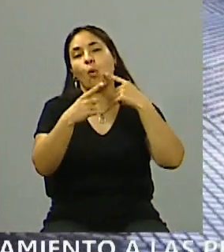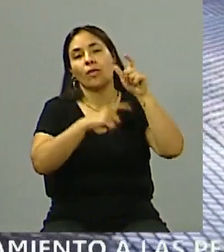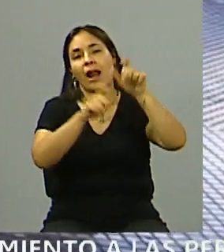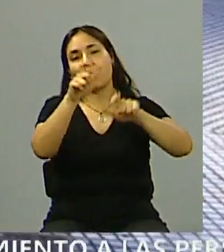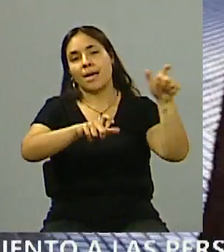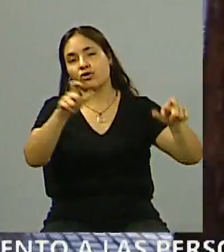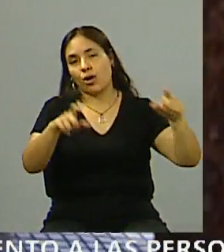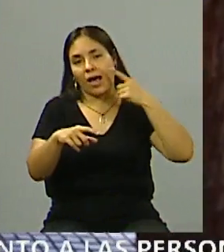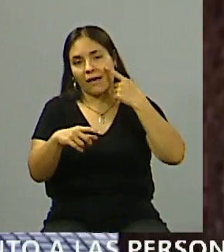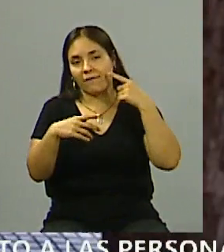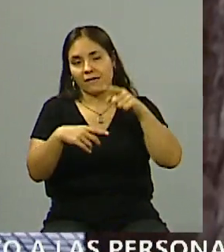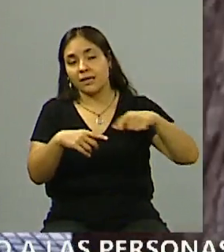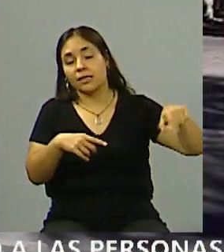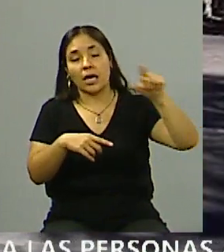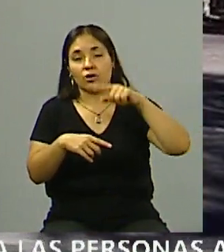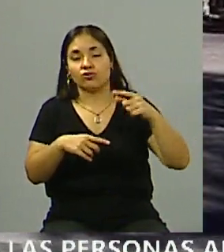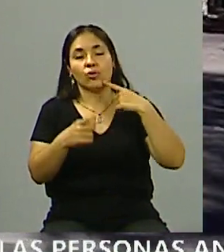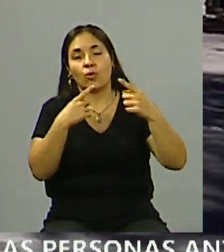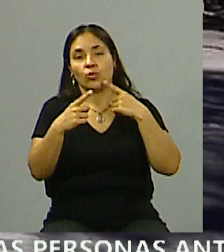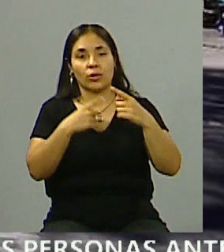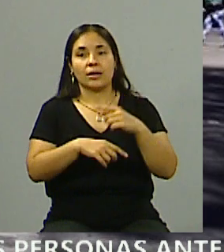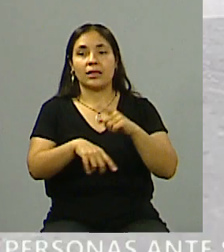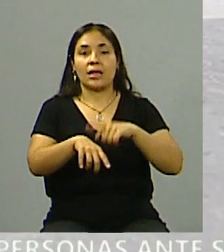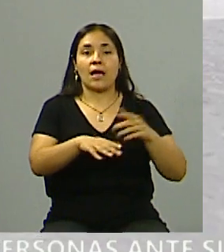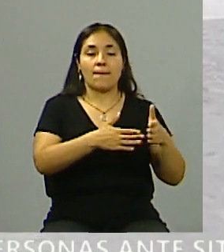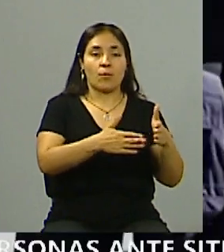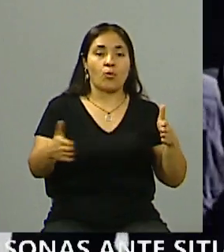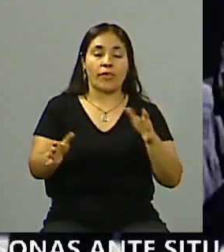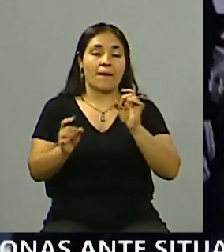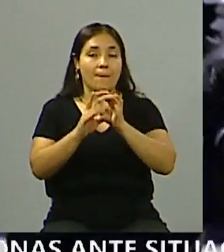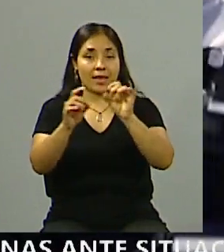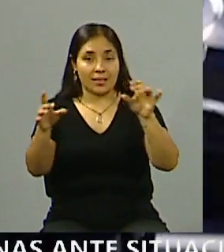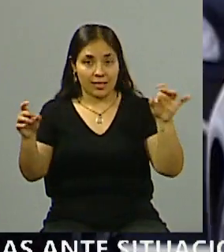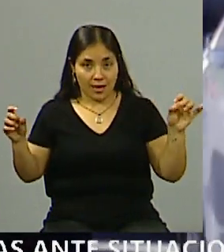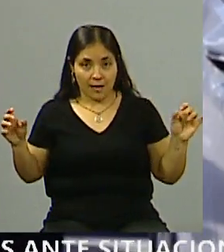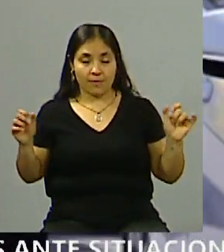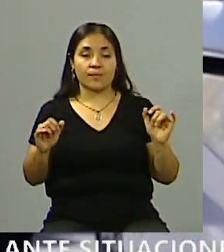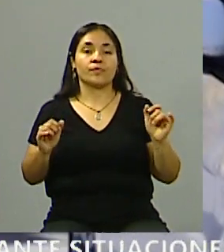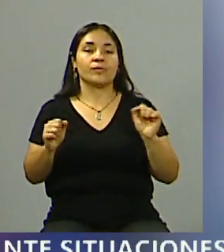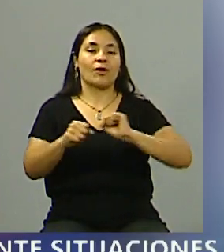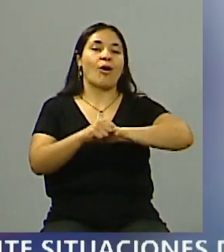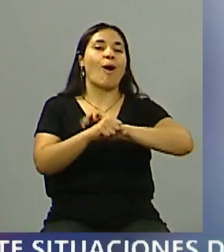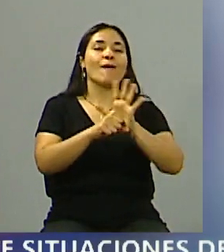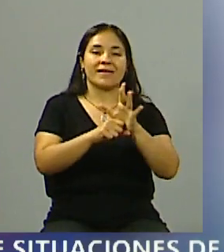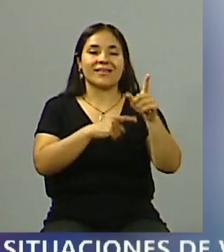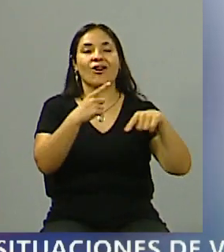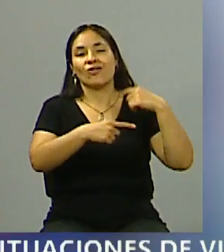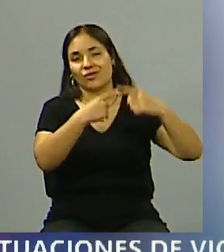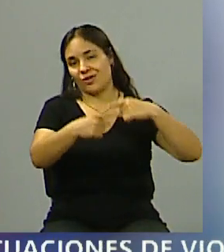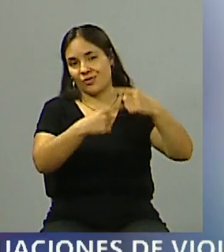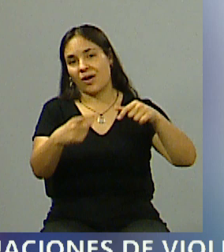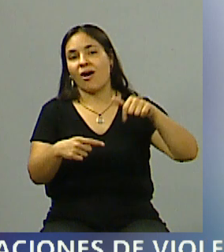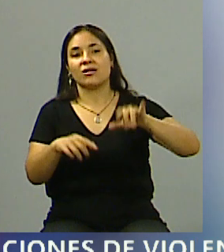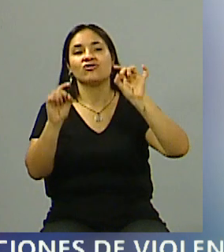y además lo que vemos es que ese periodo de pandemia, ¿no? En realidad el COVID continúa, lo que está es